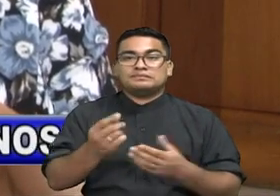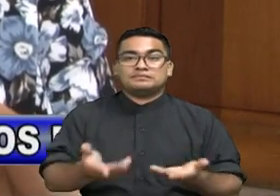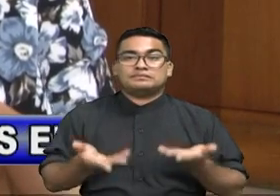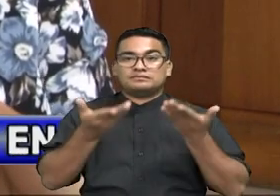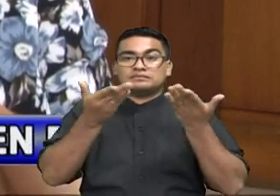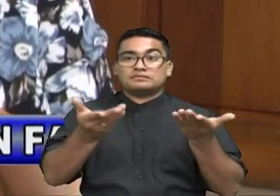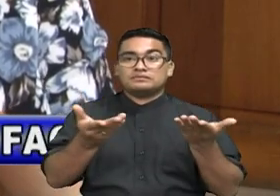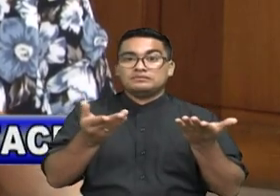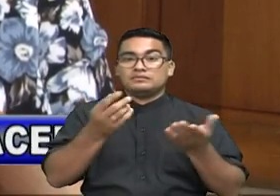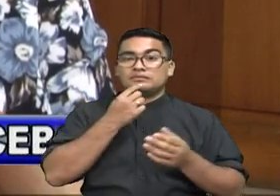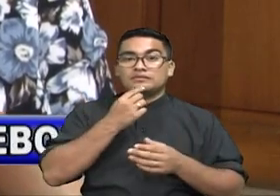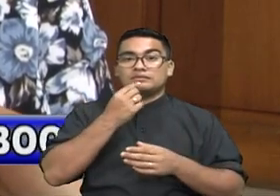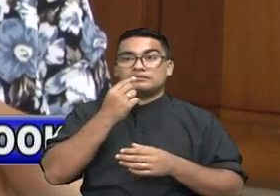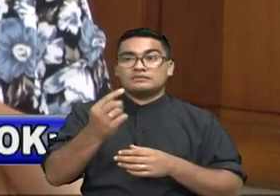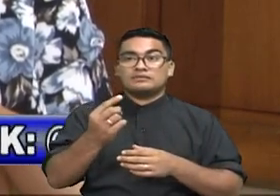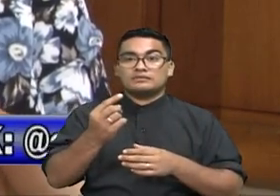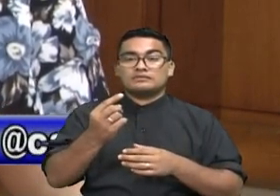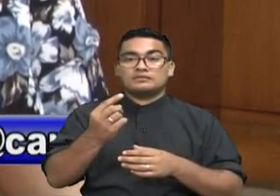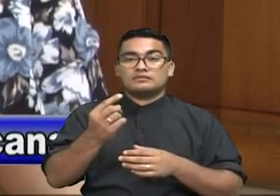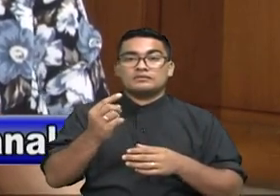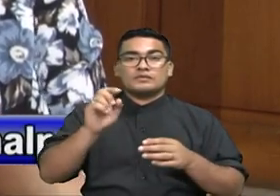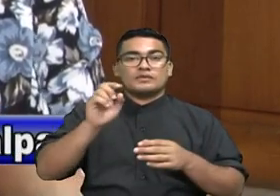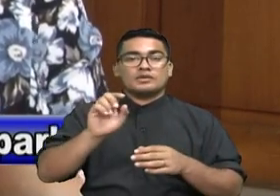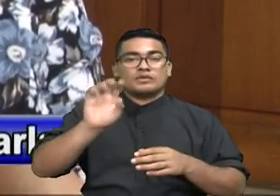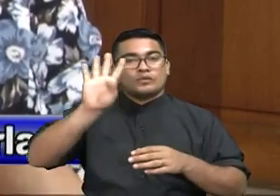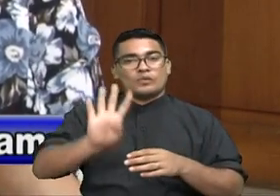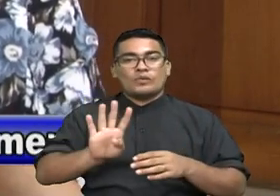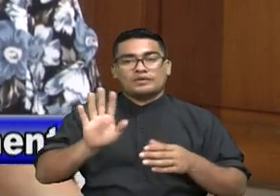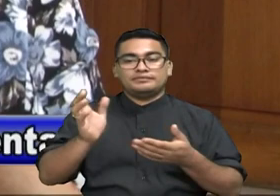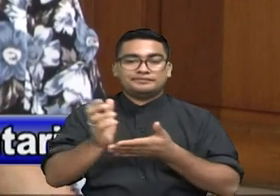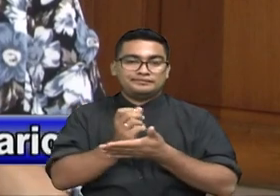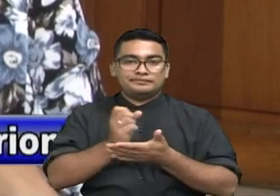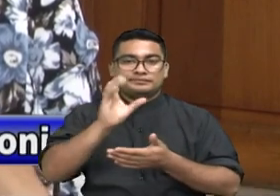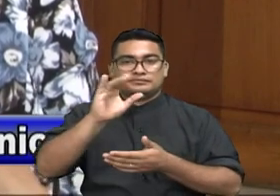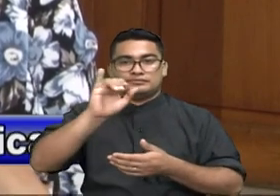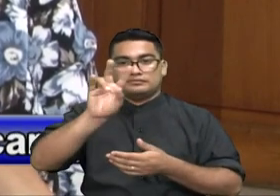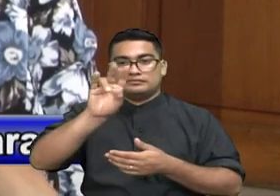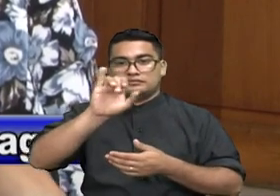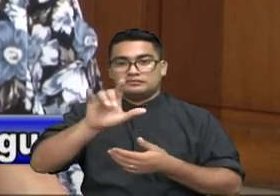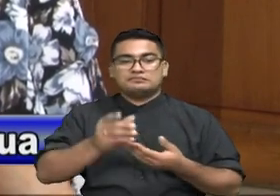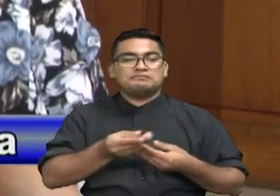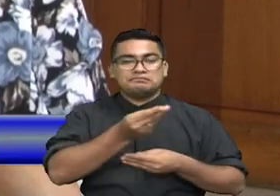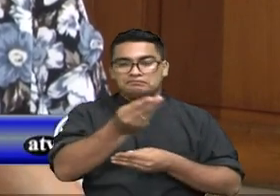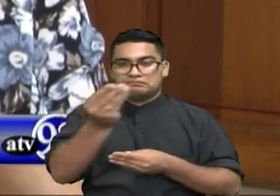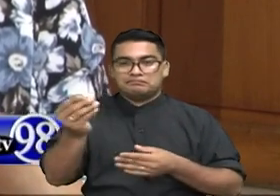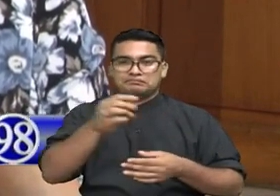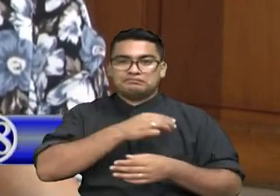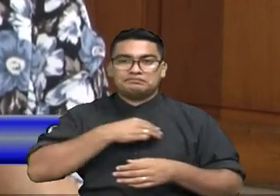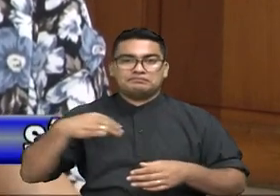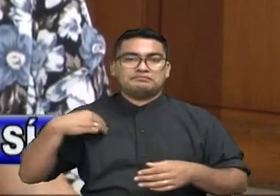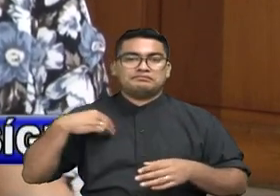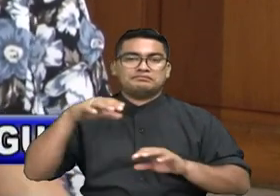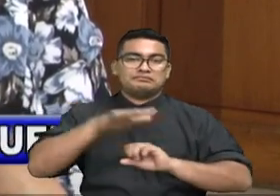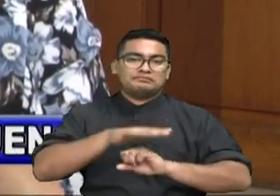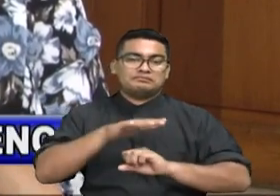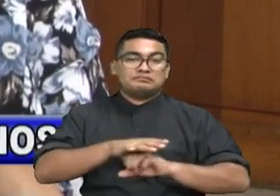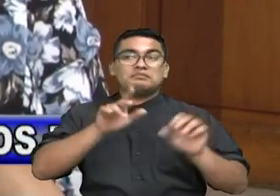entrega oficial de la cuarta edición del Código Civil a los miembros de la Comisión y a los